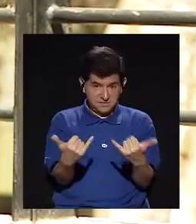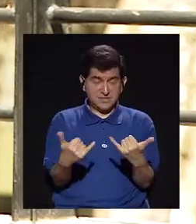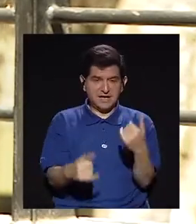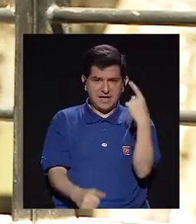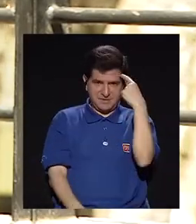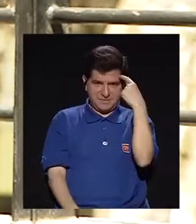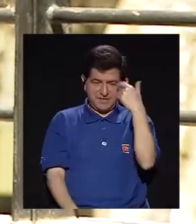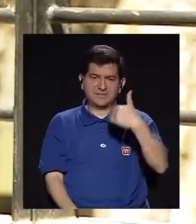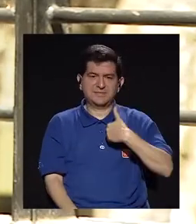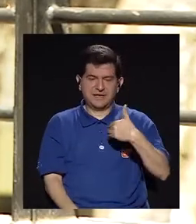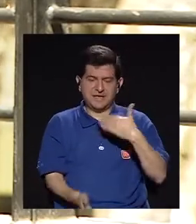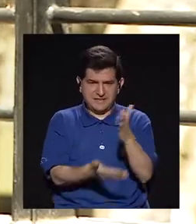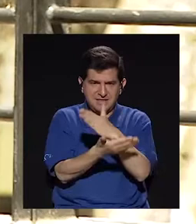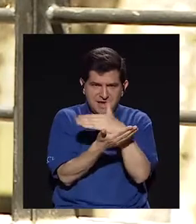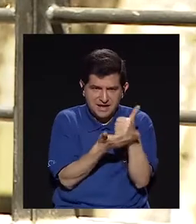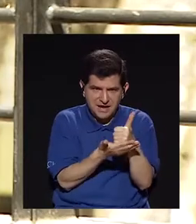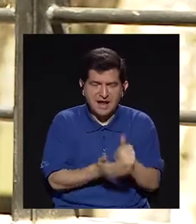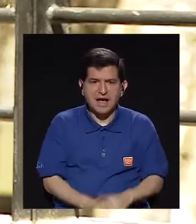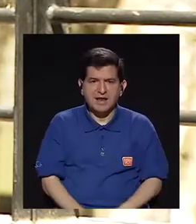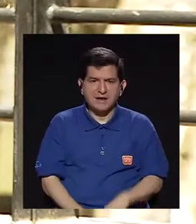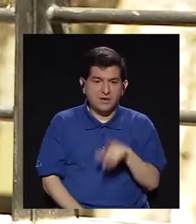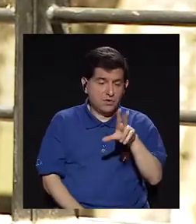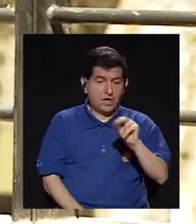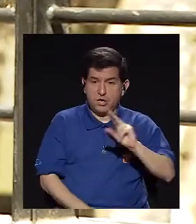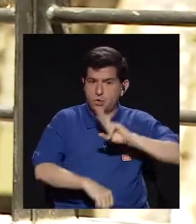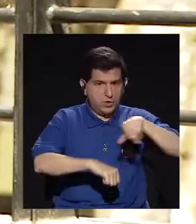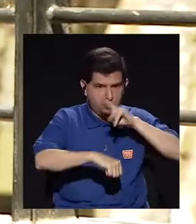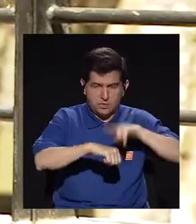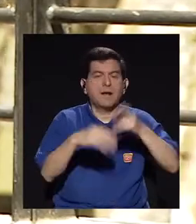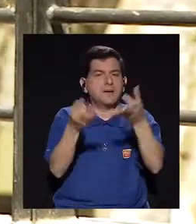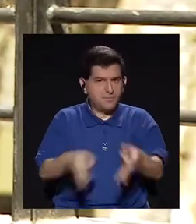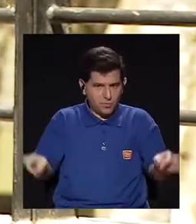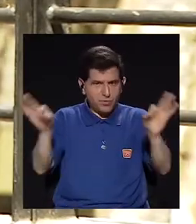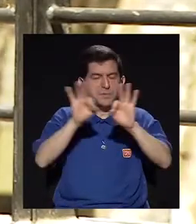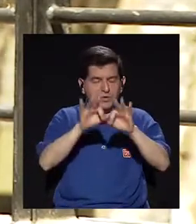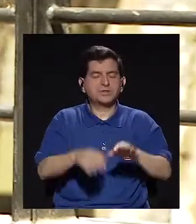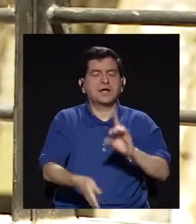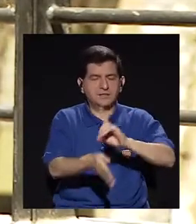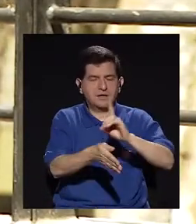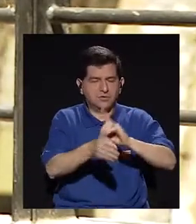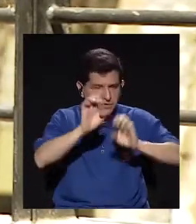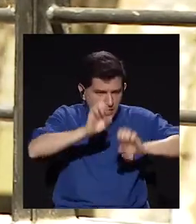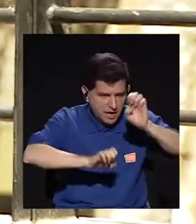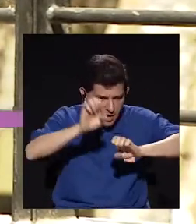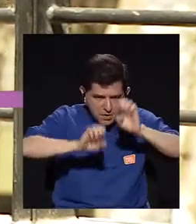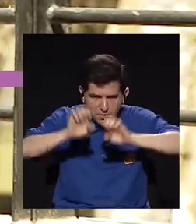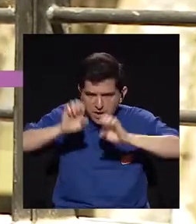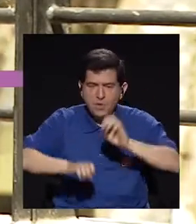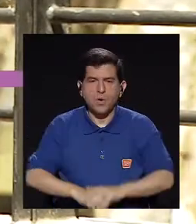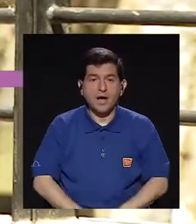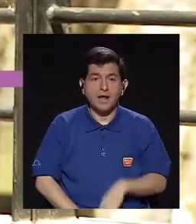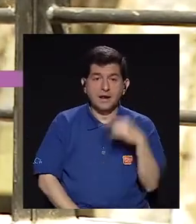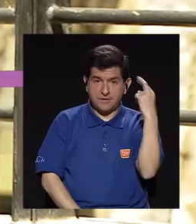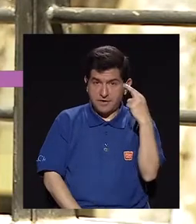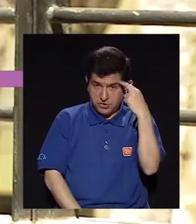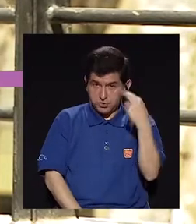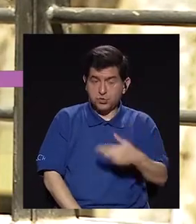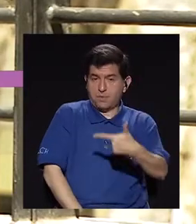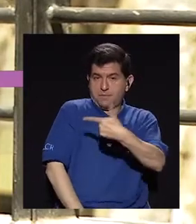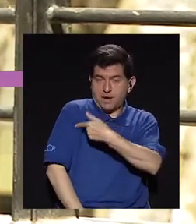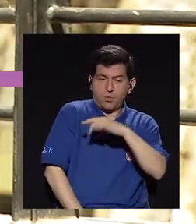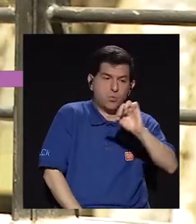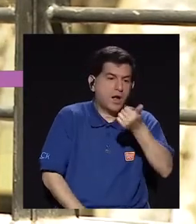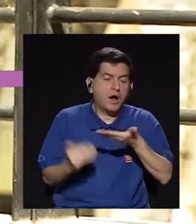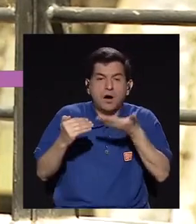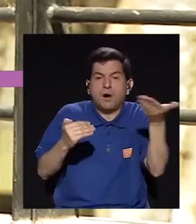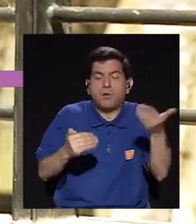ellos piensan que tienen algo que se les va de la normalidad, sí es importante acudir a un médico para que valore a ver si fue la vacuna o fue